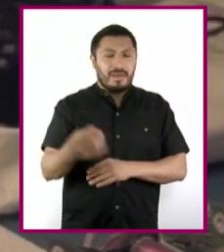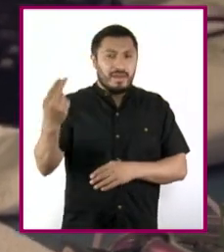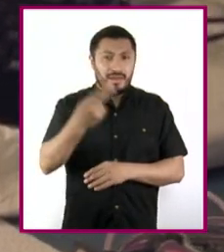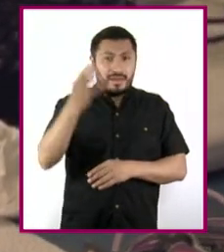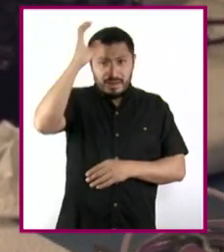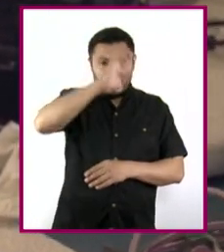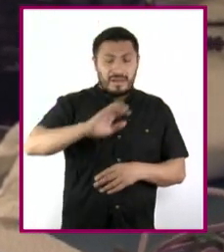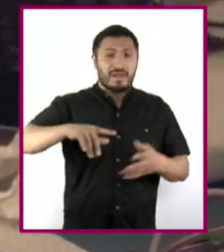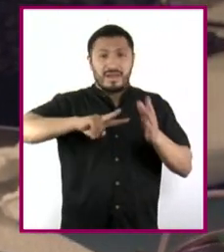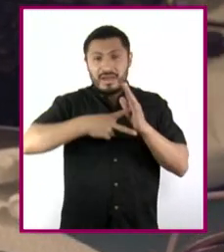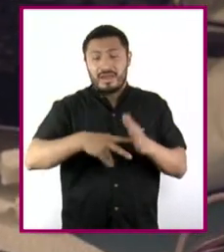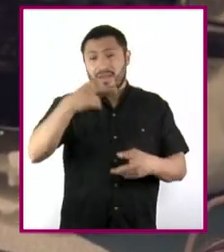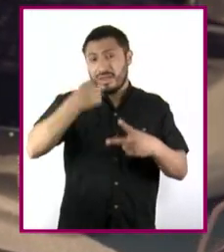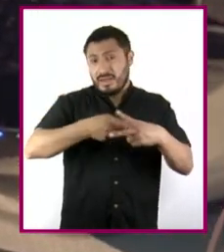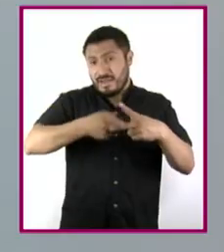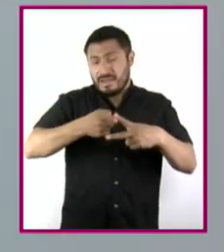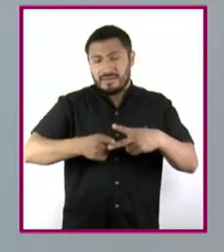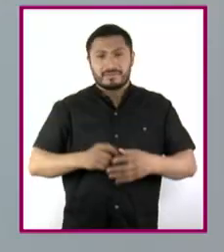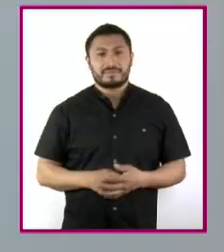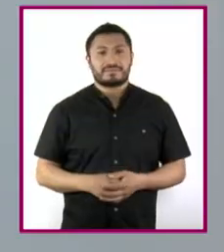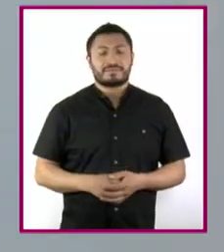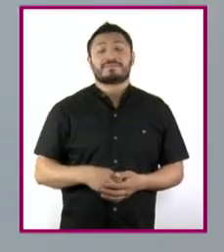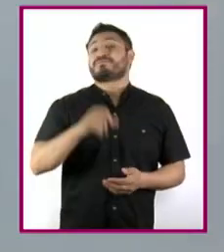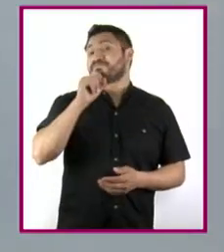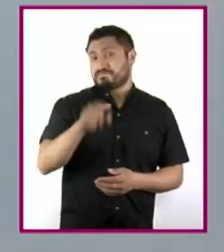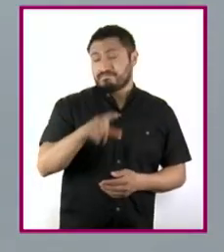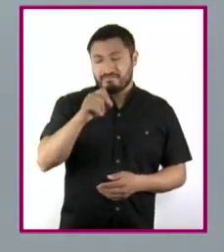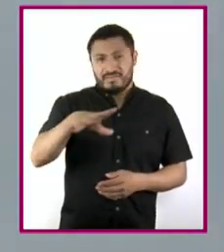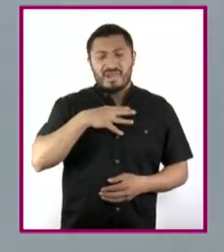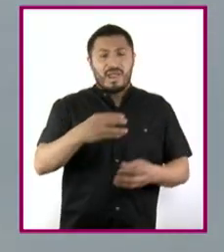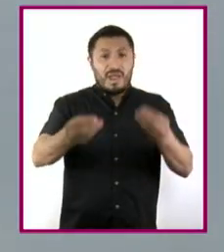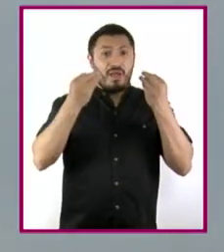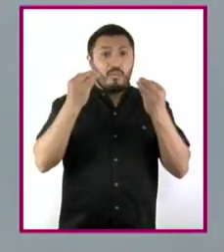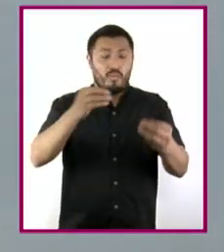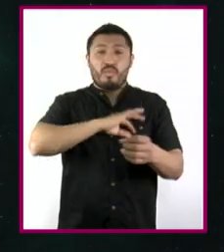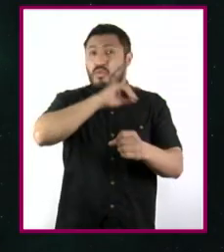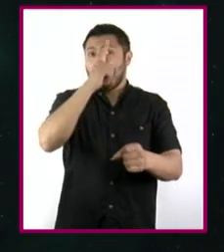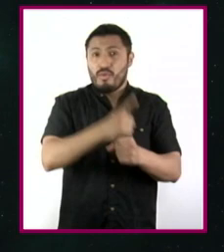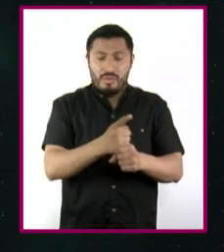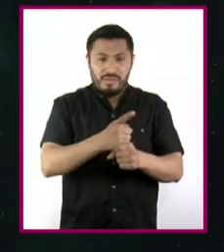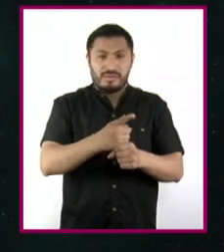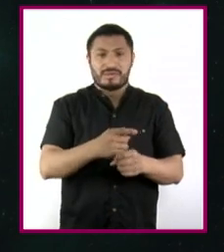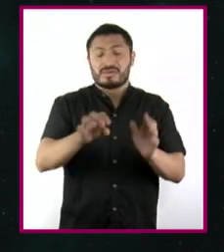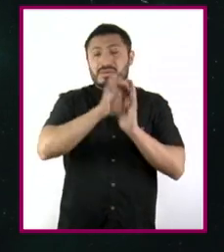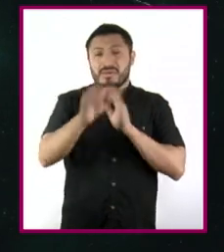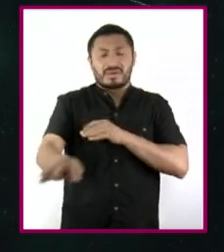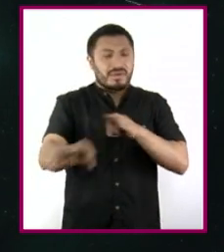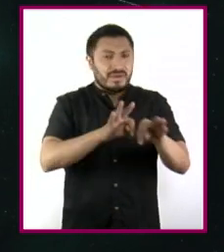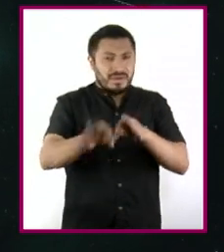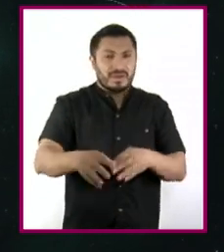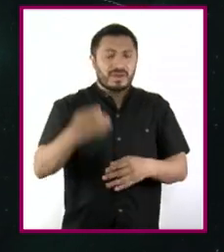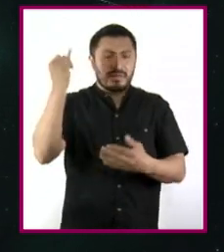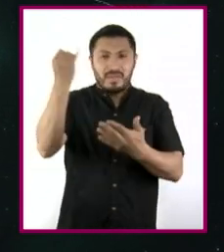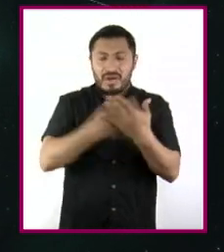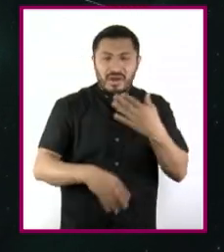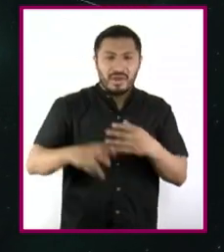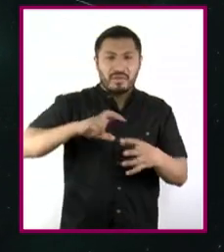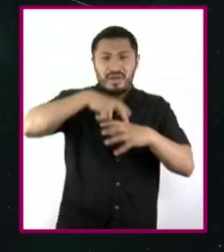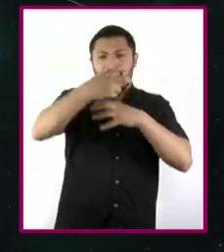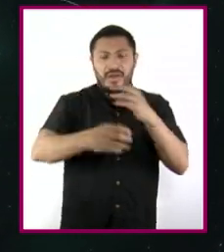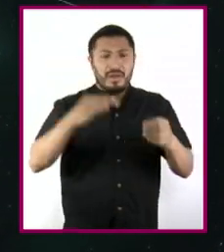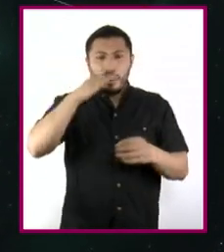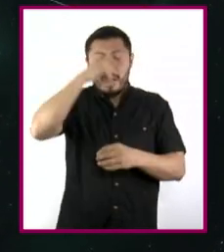la ingeniería y las matemáticas. Desde luego, hay muchas otras posibilidades, como el empleo de imágenes satelitales gratuitas